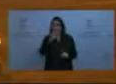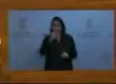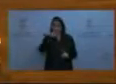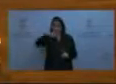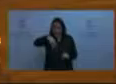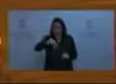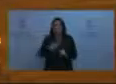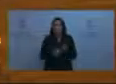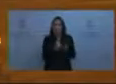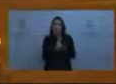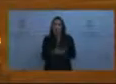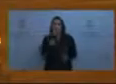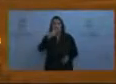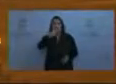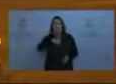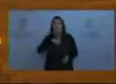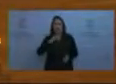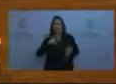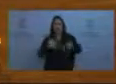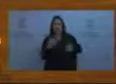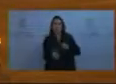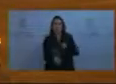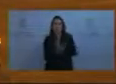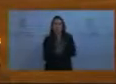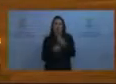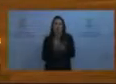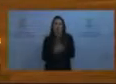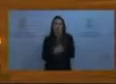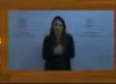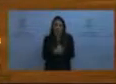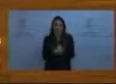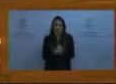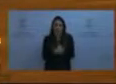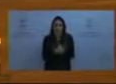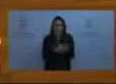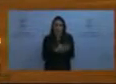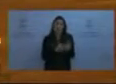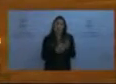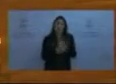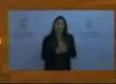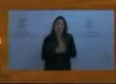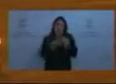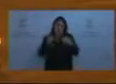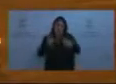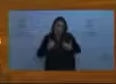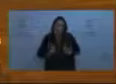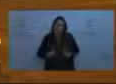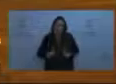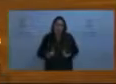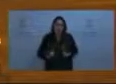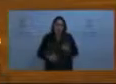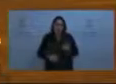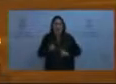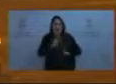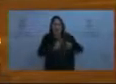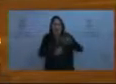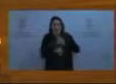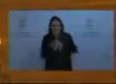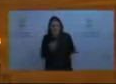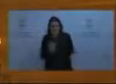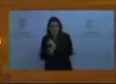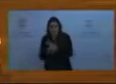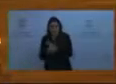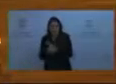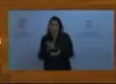enfermos, reproducimos los síntomas de nuevo, producimos las alteraciones que ya les he comentado y que